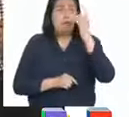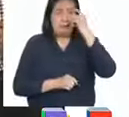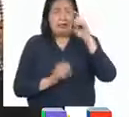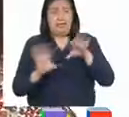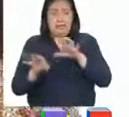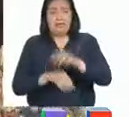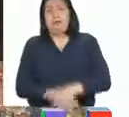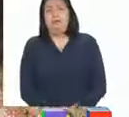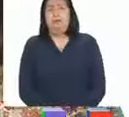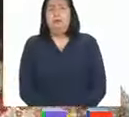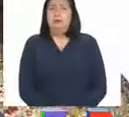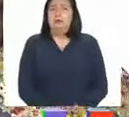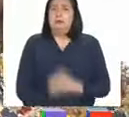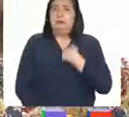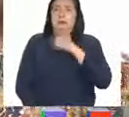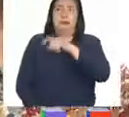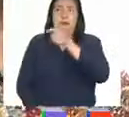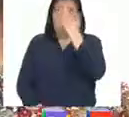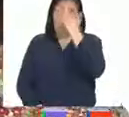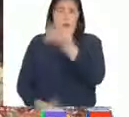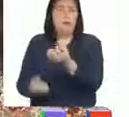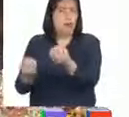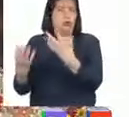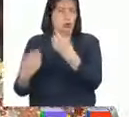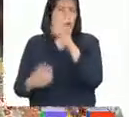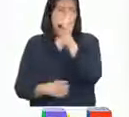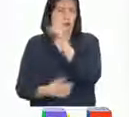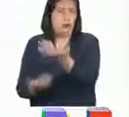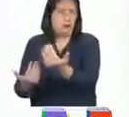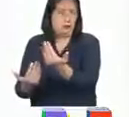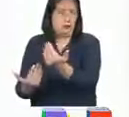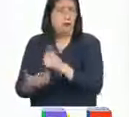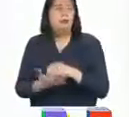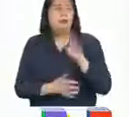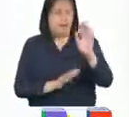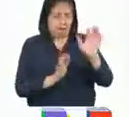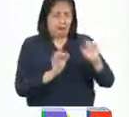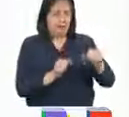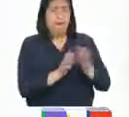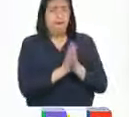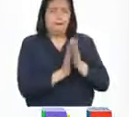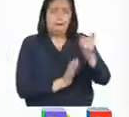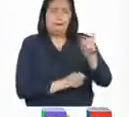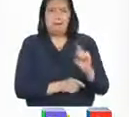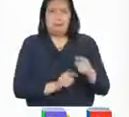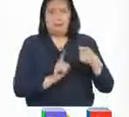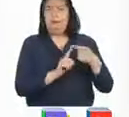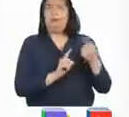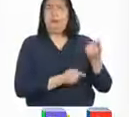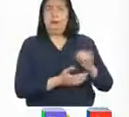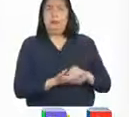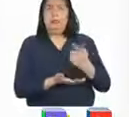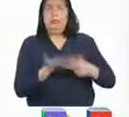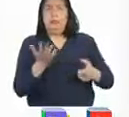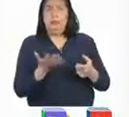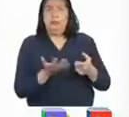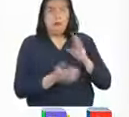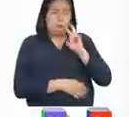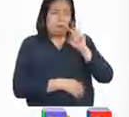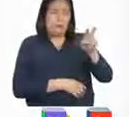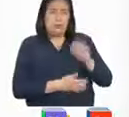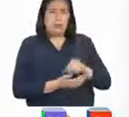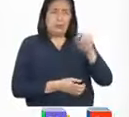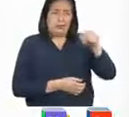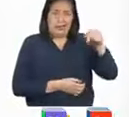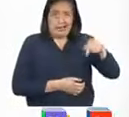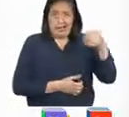criterio para ello. Necesito saberlo. Cuéntenos, profesor. Por supuesto, en principio, estamos viendo